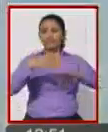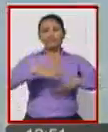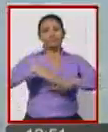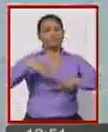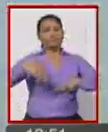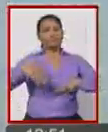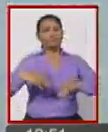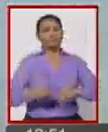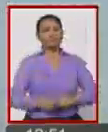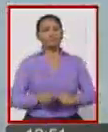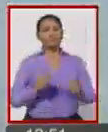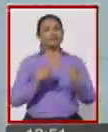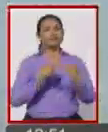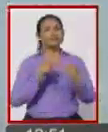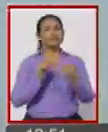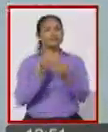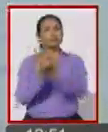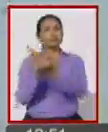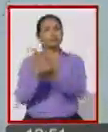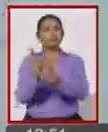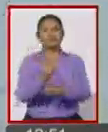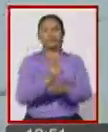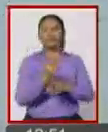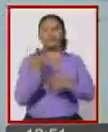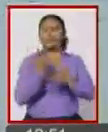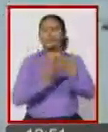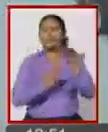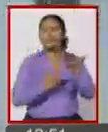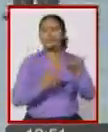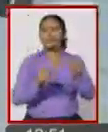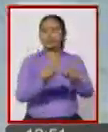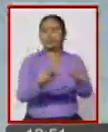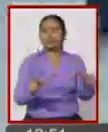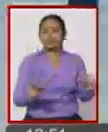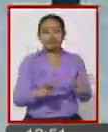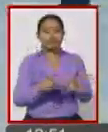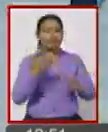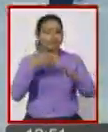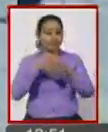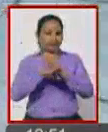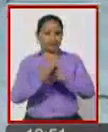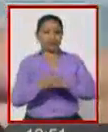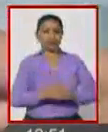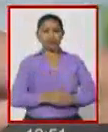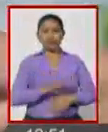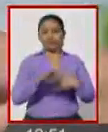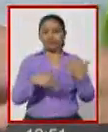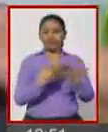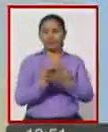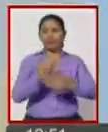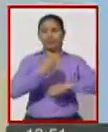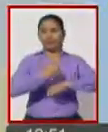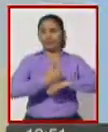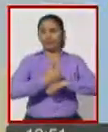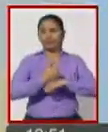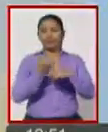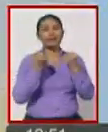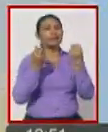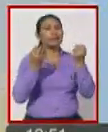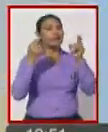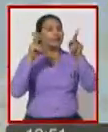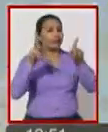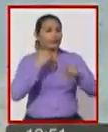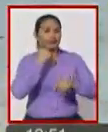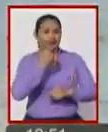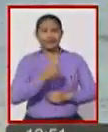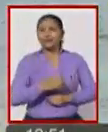No, todavía. Como le digo, ellos están resguardando lo que vienen a hacer las naves, están en los ingresos, así que están todos ahí los gremialistas. La mayoría de los